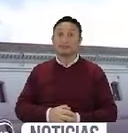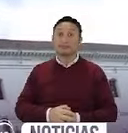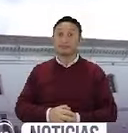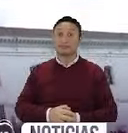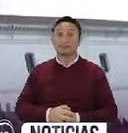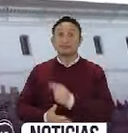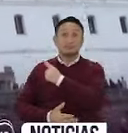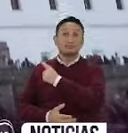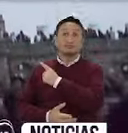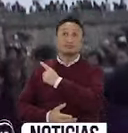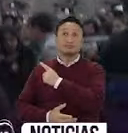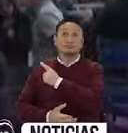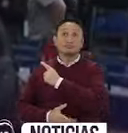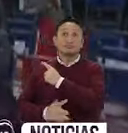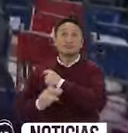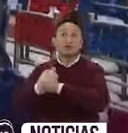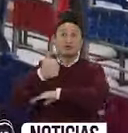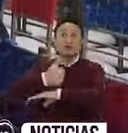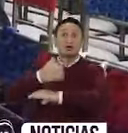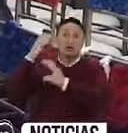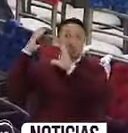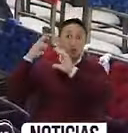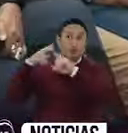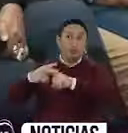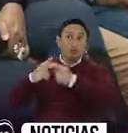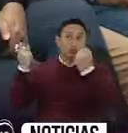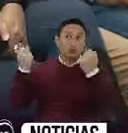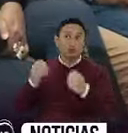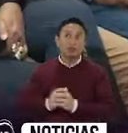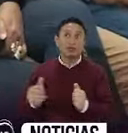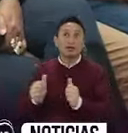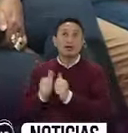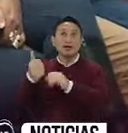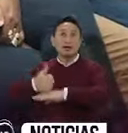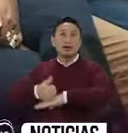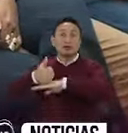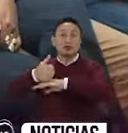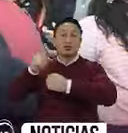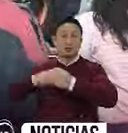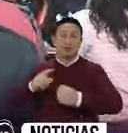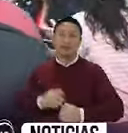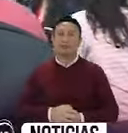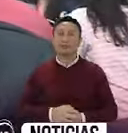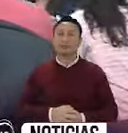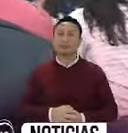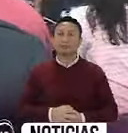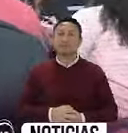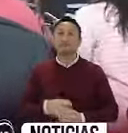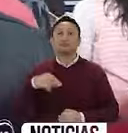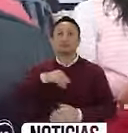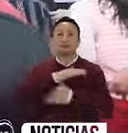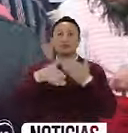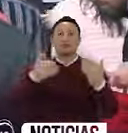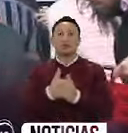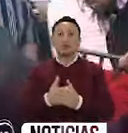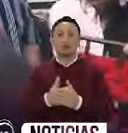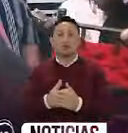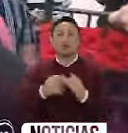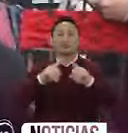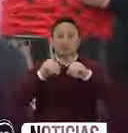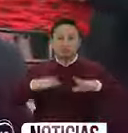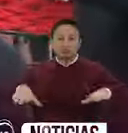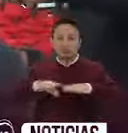la Plaza de San Francisco inició el pregón de fiestas junto a las autoridades capitalinas. Vamos a tener de todo y en todos los